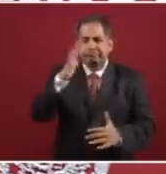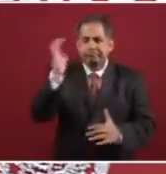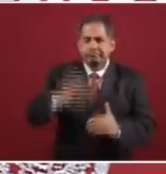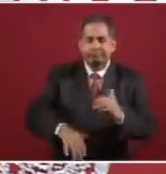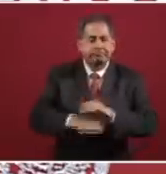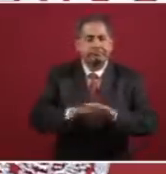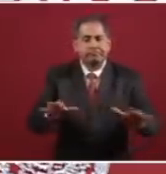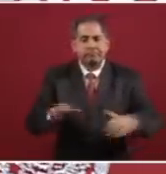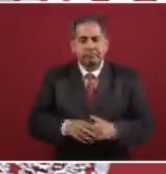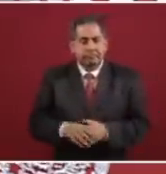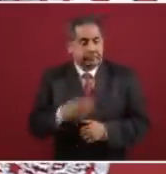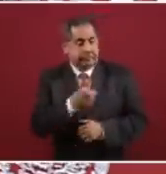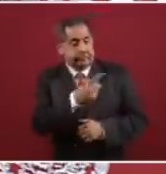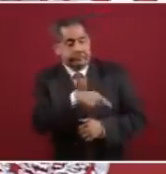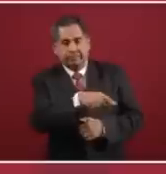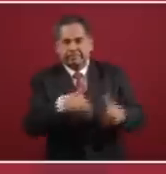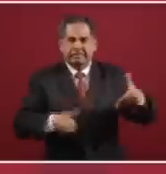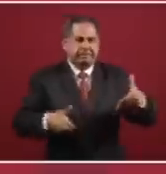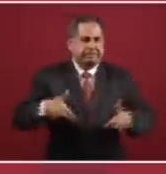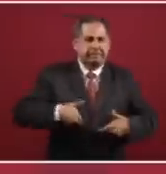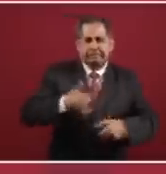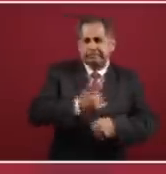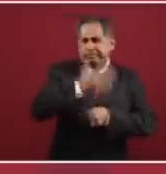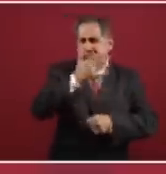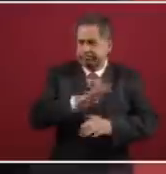Por eso andan molestos muchos.